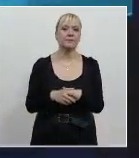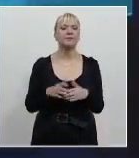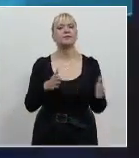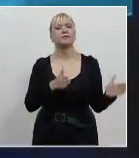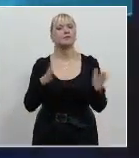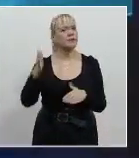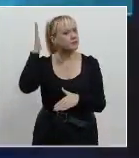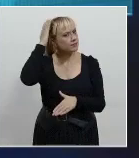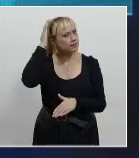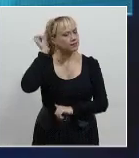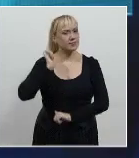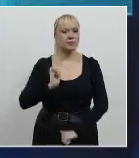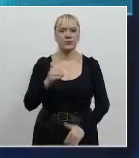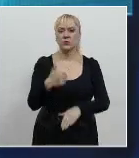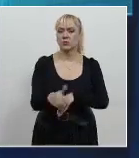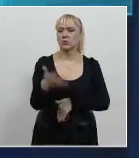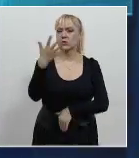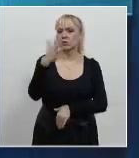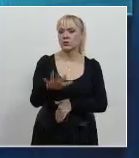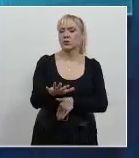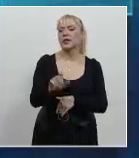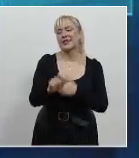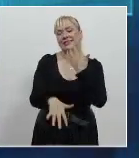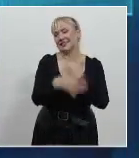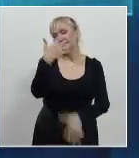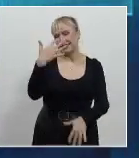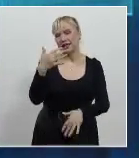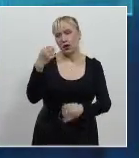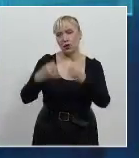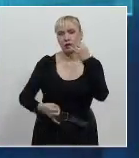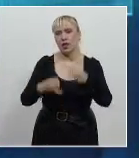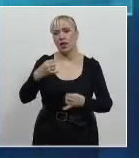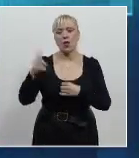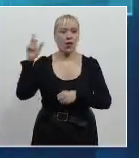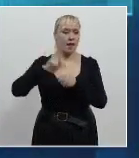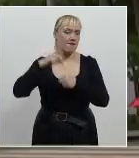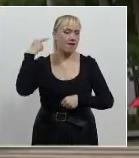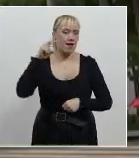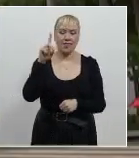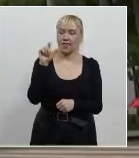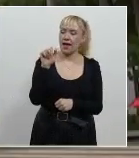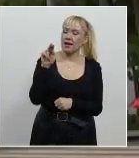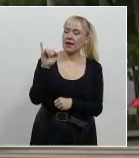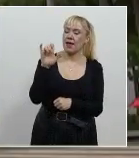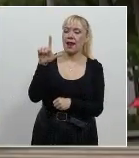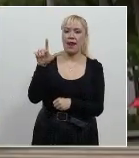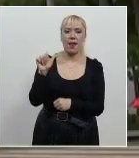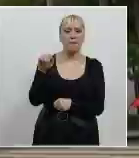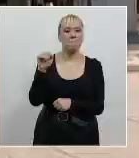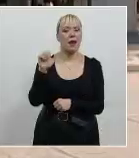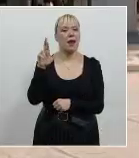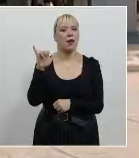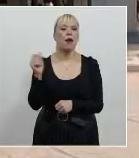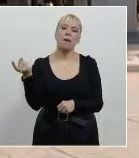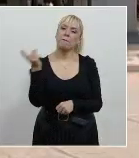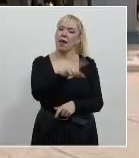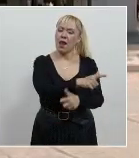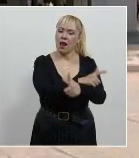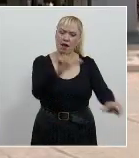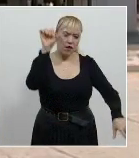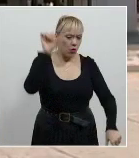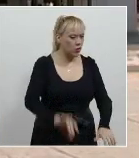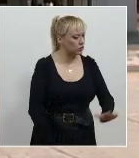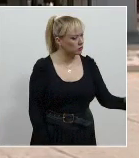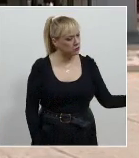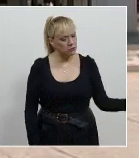La titular del 10º Juzgado Quinto del Distrito en el estado de Veracruz, Daniela María León Linarte, ordenó la inmediata liberación de la